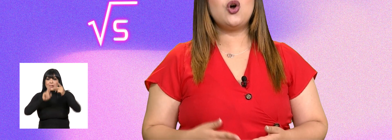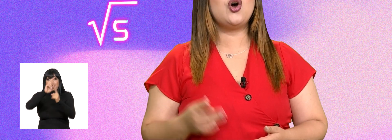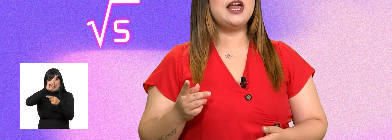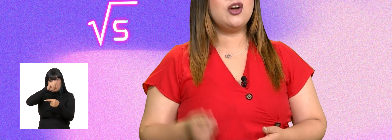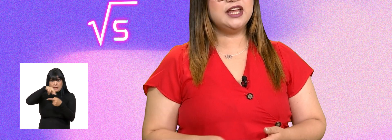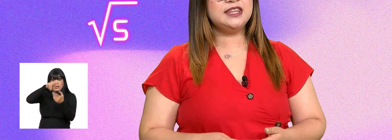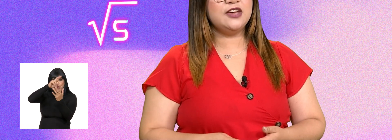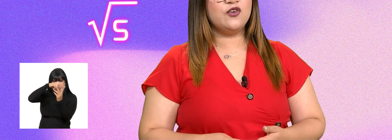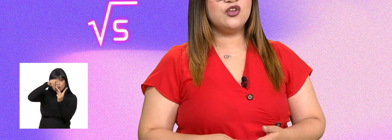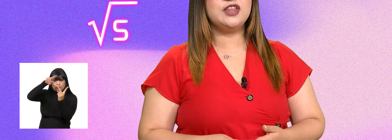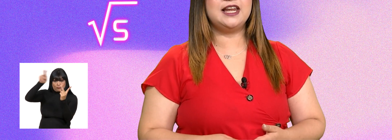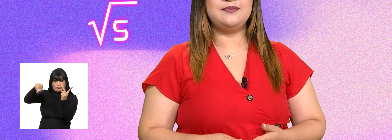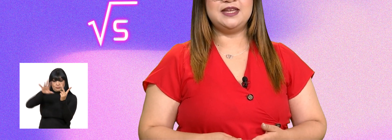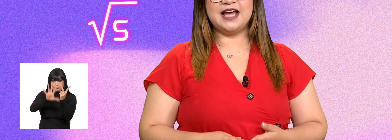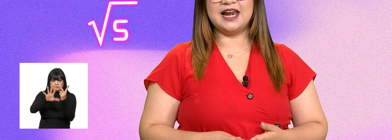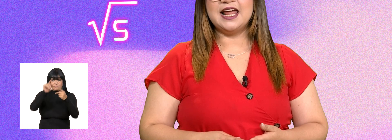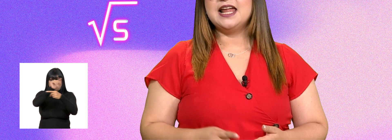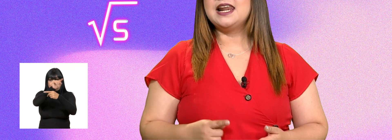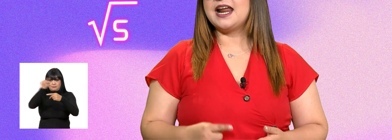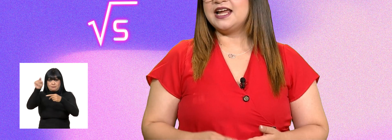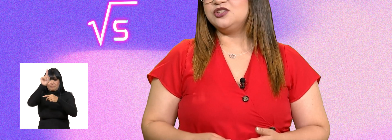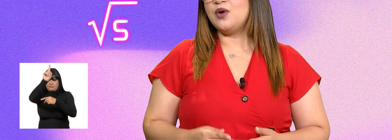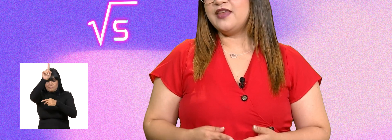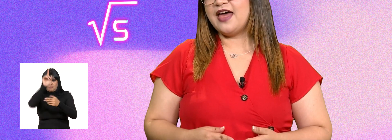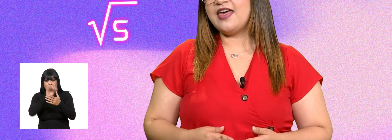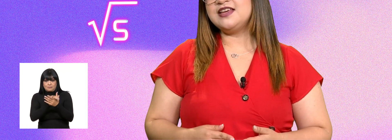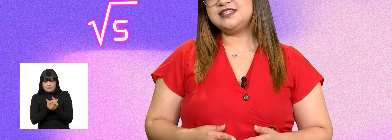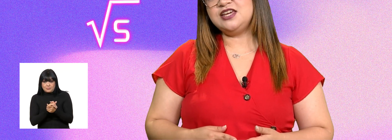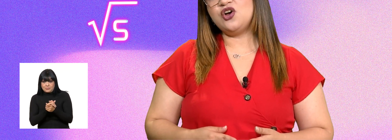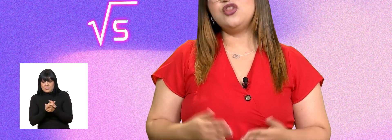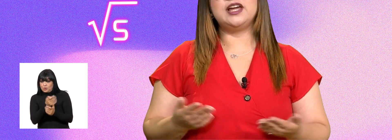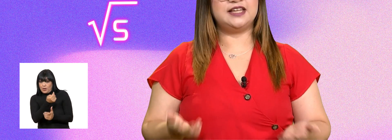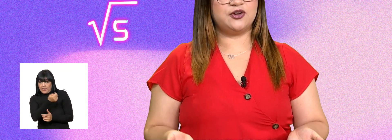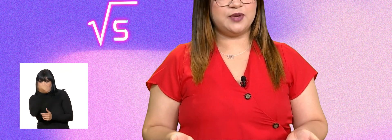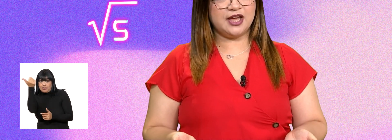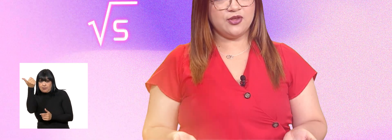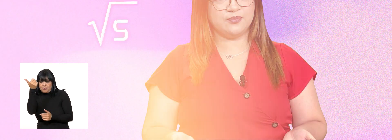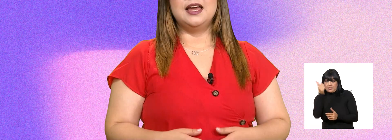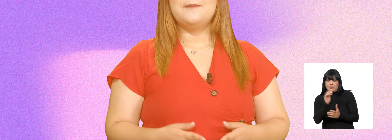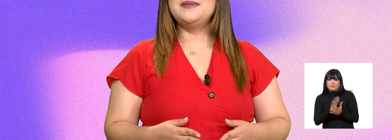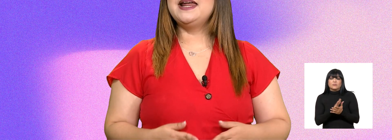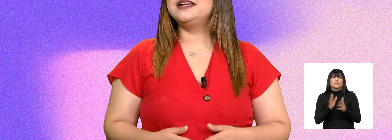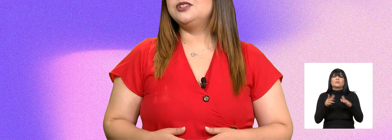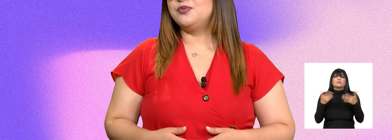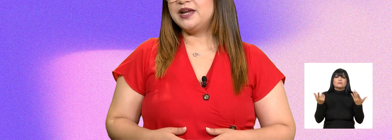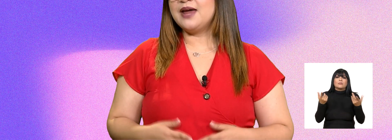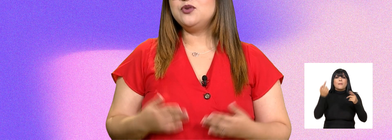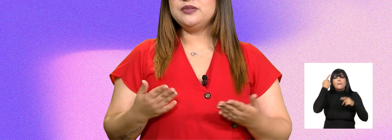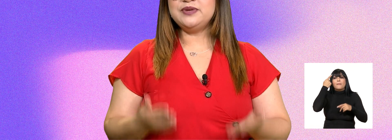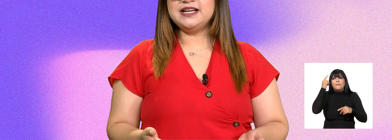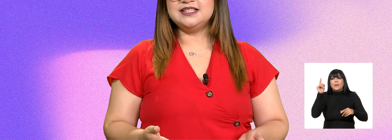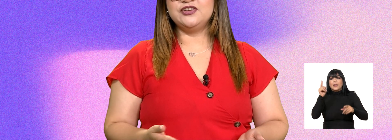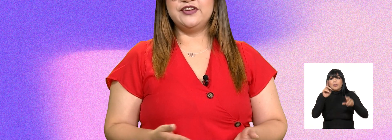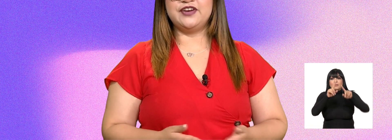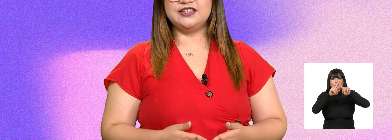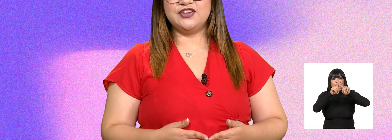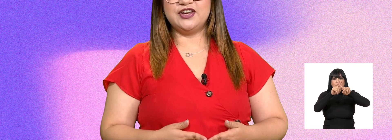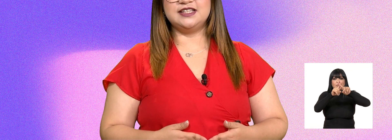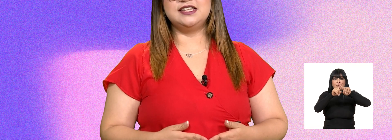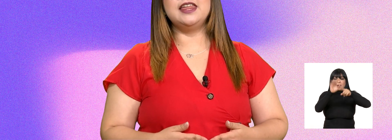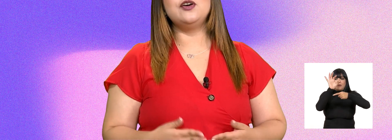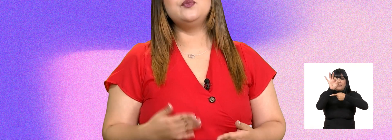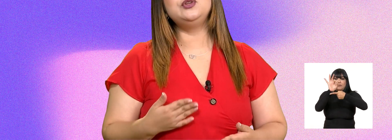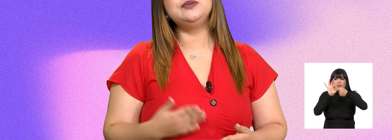5 con el objetivo de eliminar la raíz cuadrada de 5 del denominador. Para resolver la multiplicación de